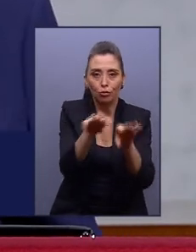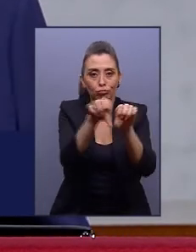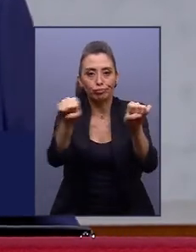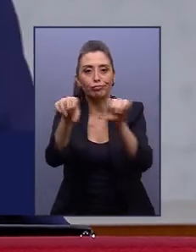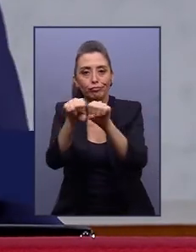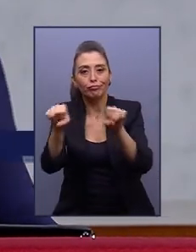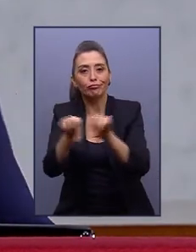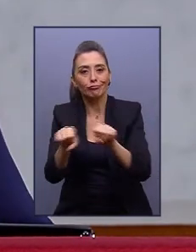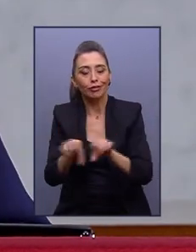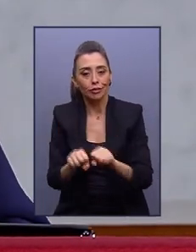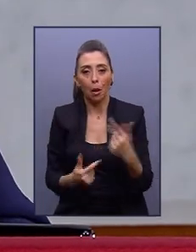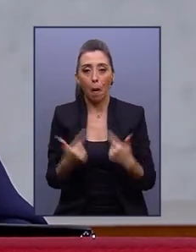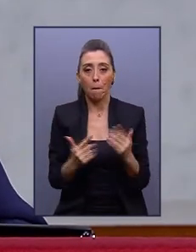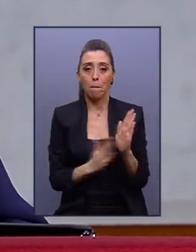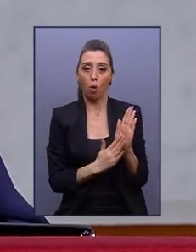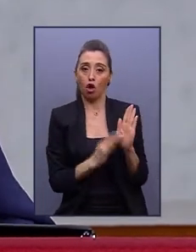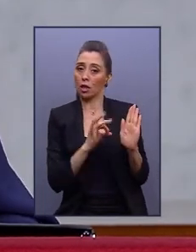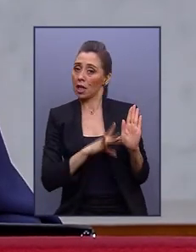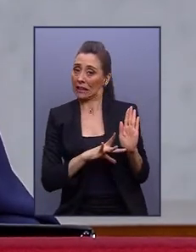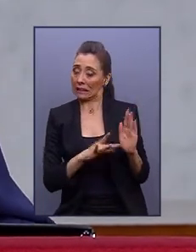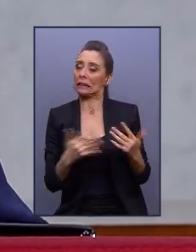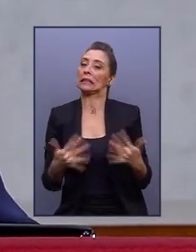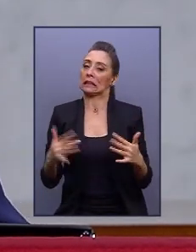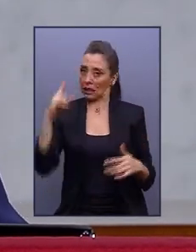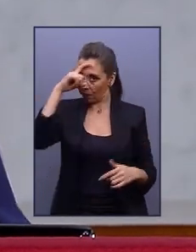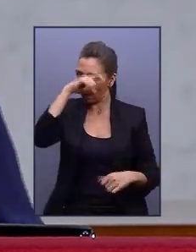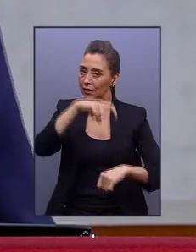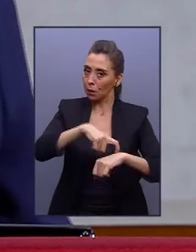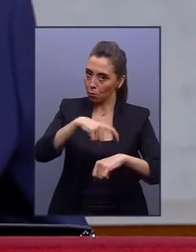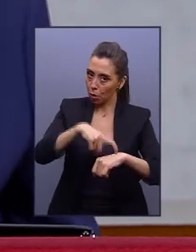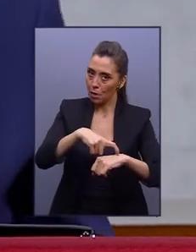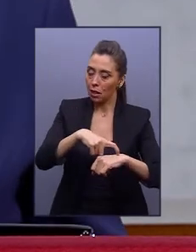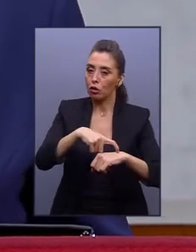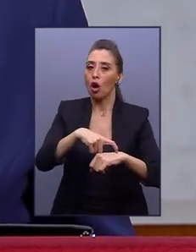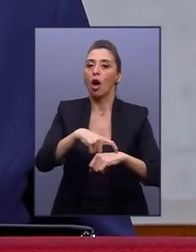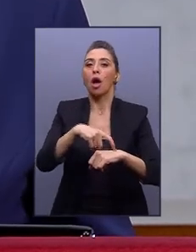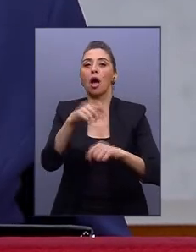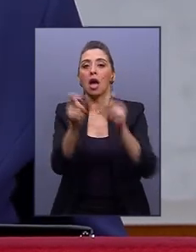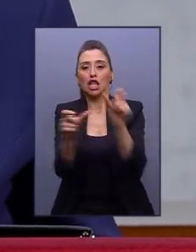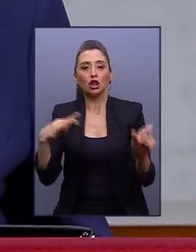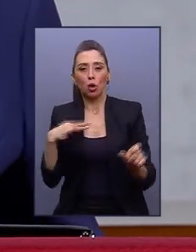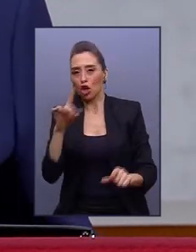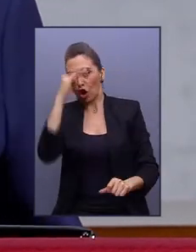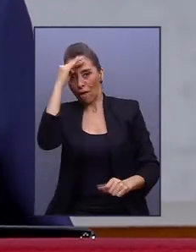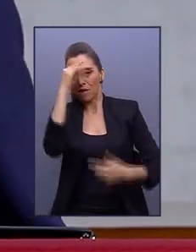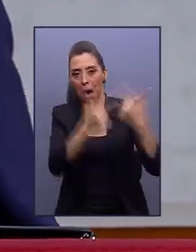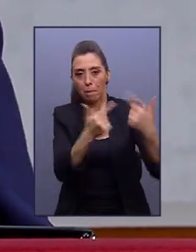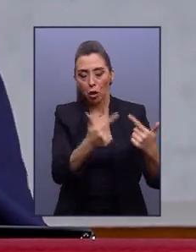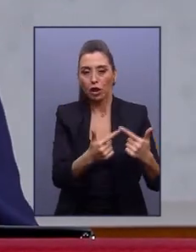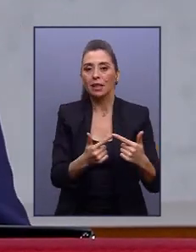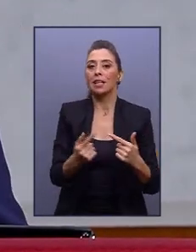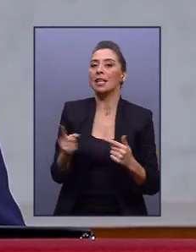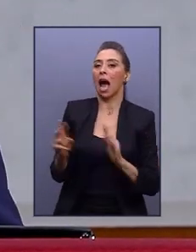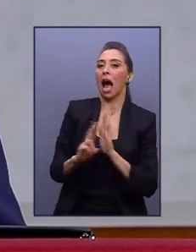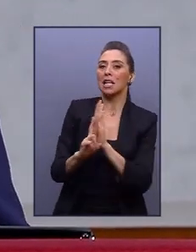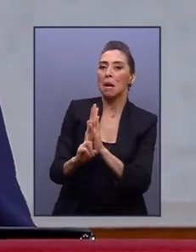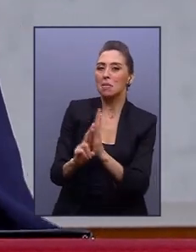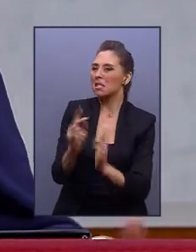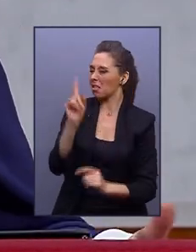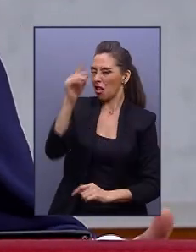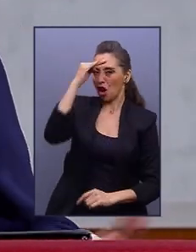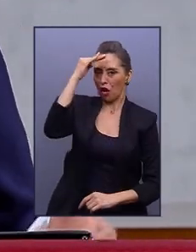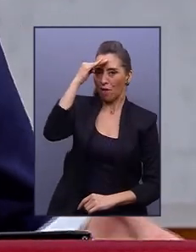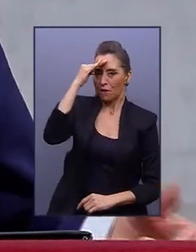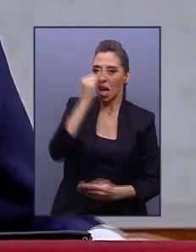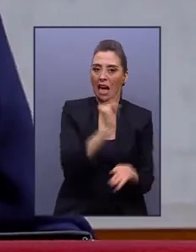acuerdos. La política chilena vive un momento difícil. Se ha debilitado la confianza entre los ciudadanos, sus representantes y las instituciones,